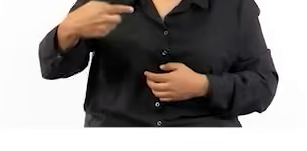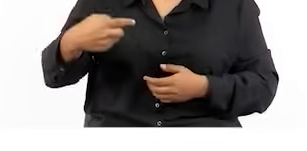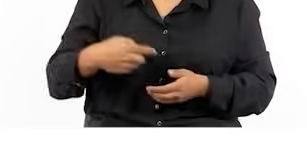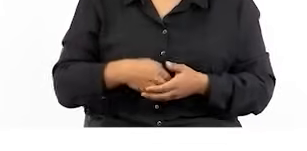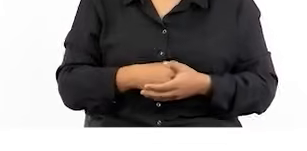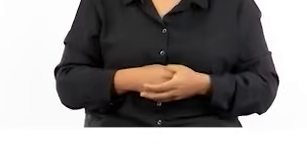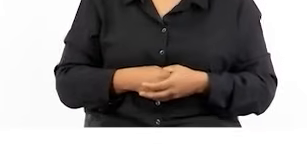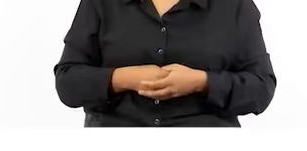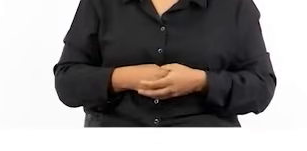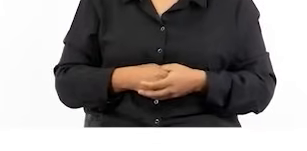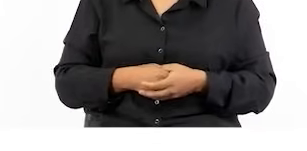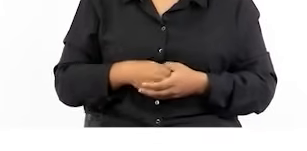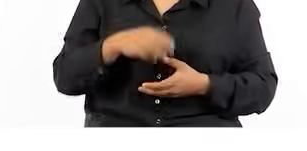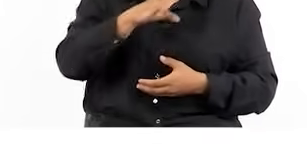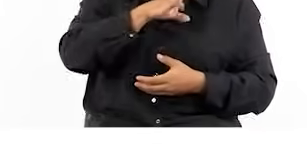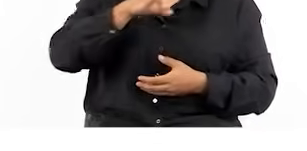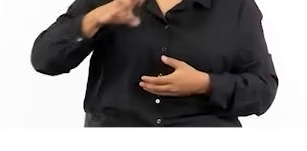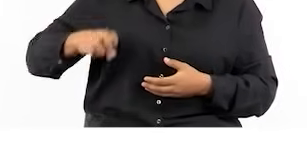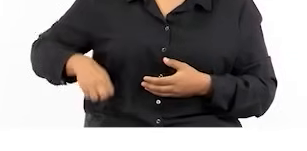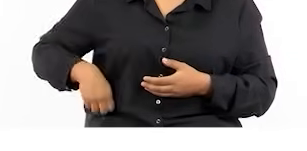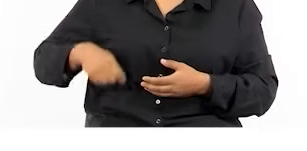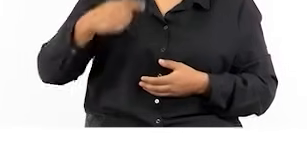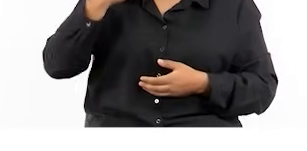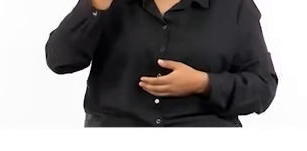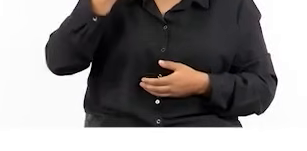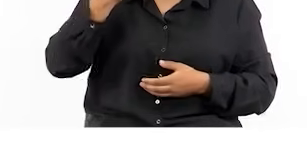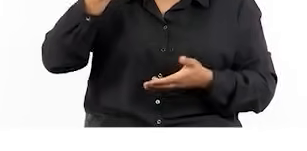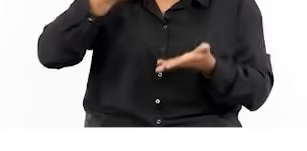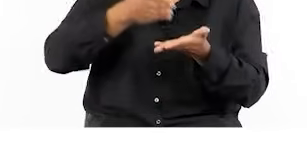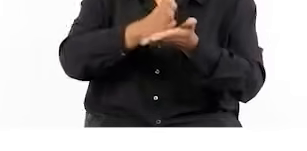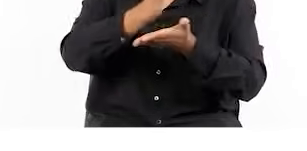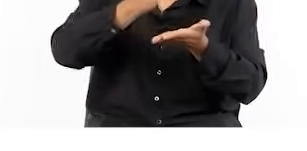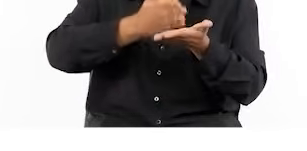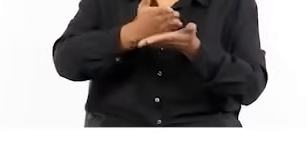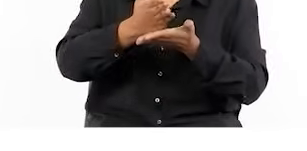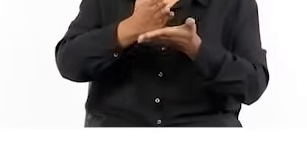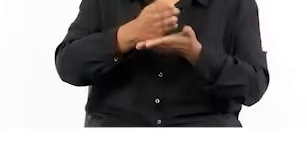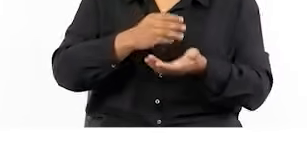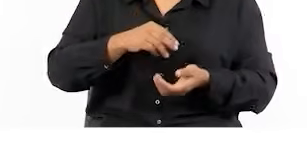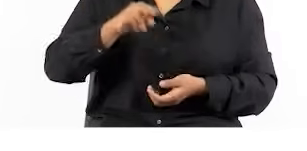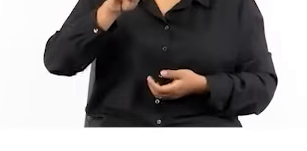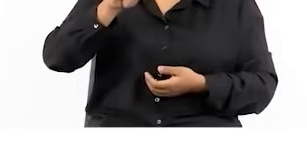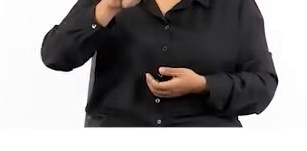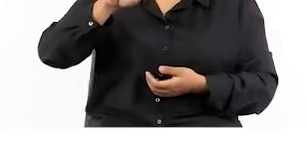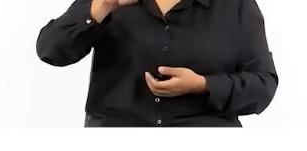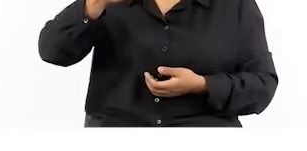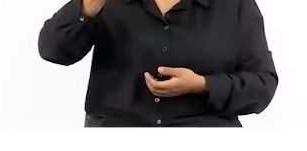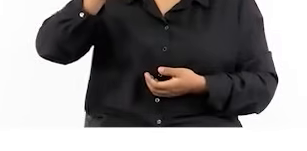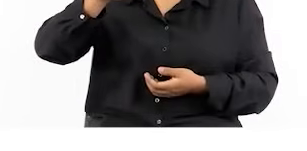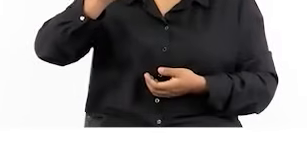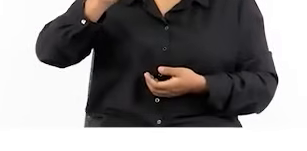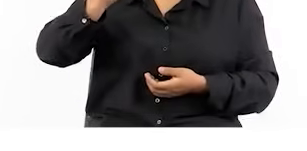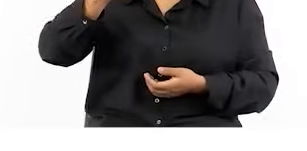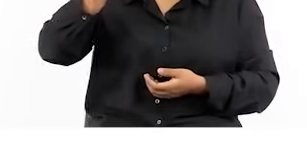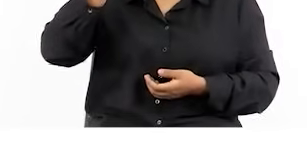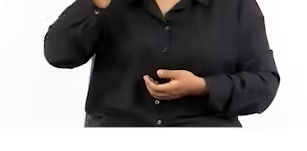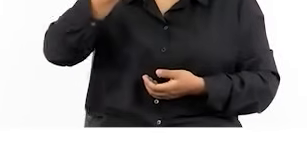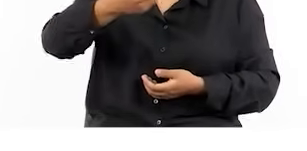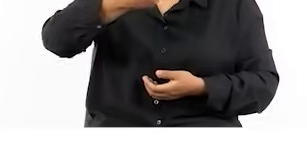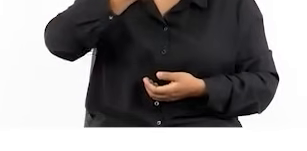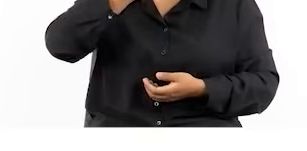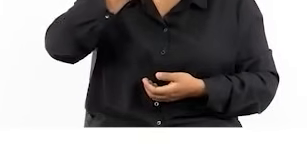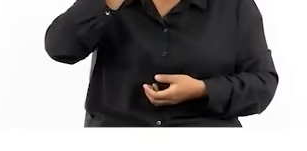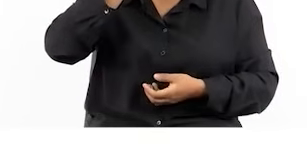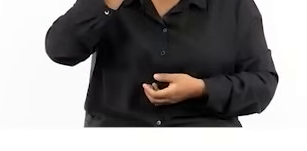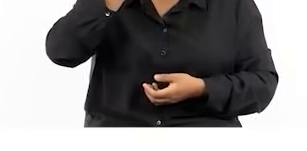necesario garantizar un tratamiento continuo. En El Salvador, ustedes pueden acceder a la plataforma